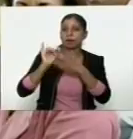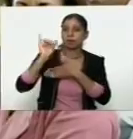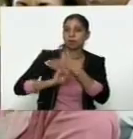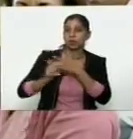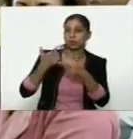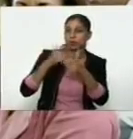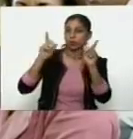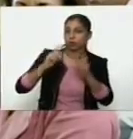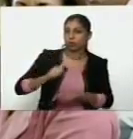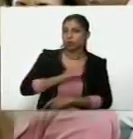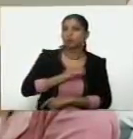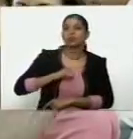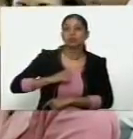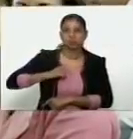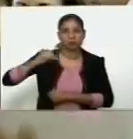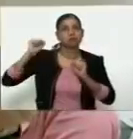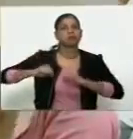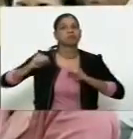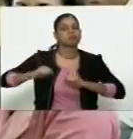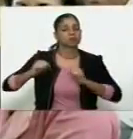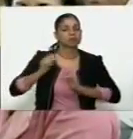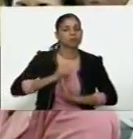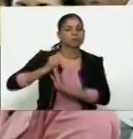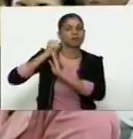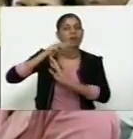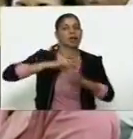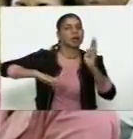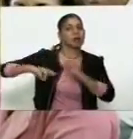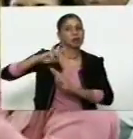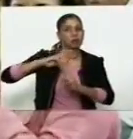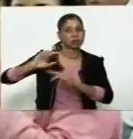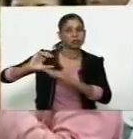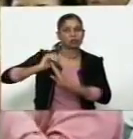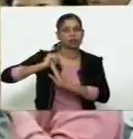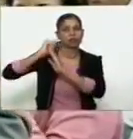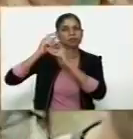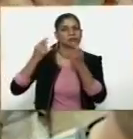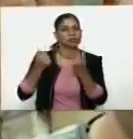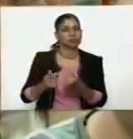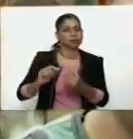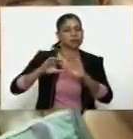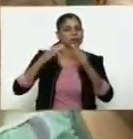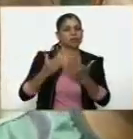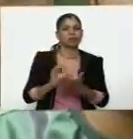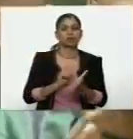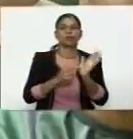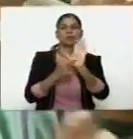soberano, sí, estamos siendo pioneros de la revolución financiera más grande que ha ocurrido en la historia planetaria.